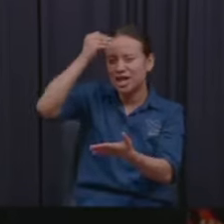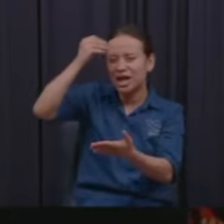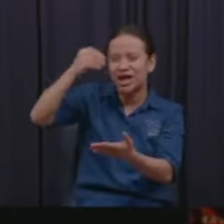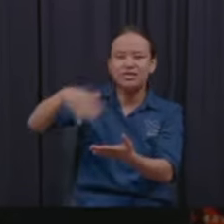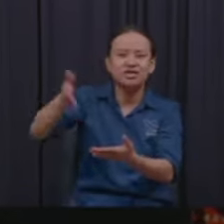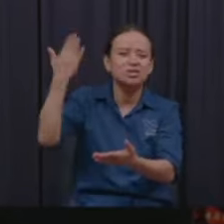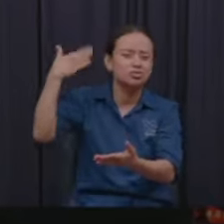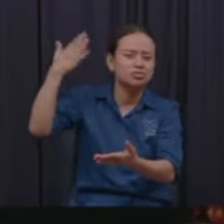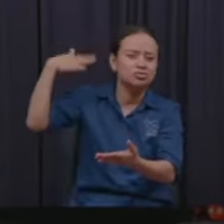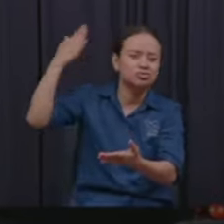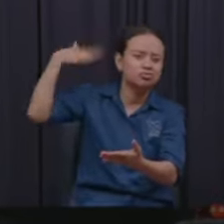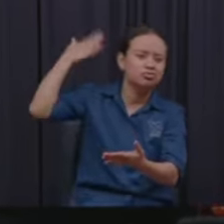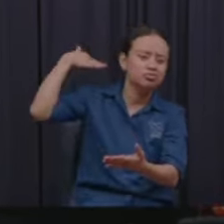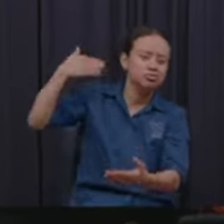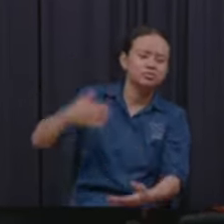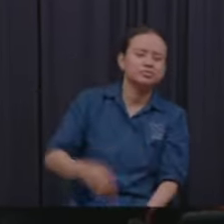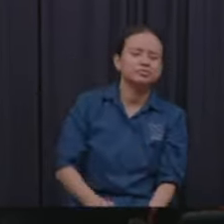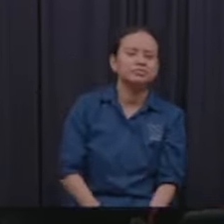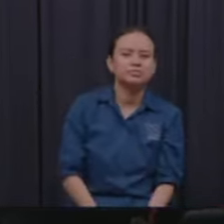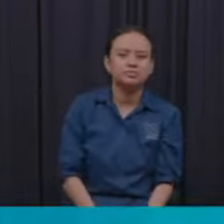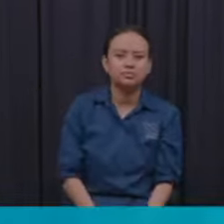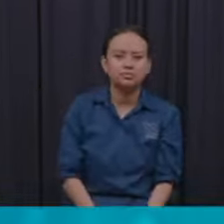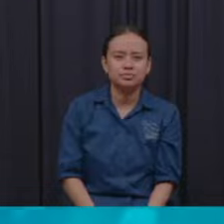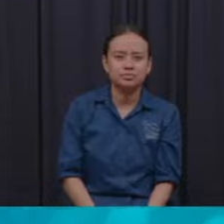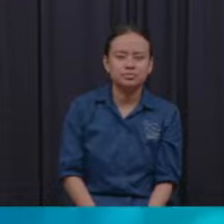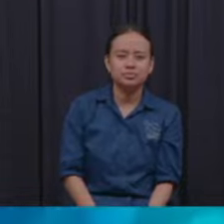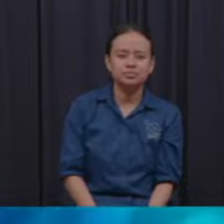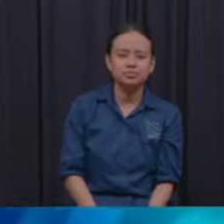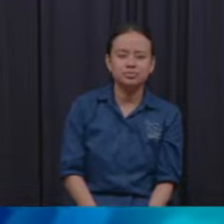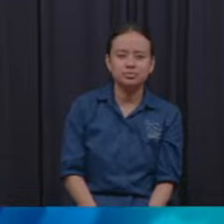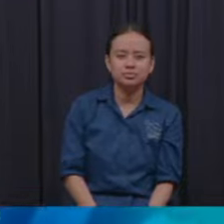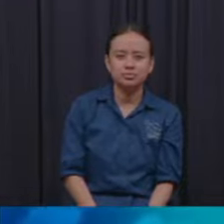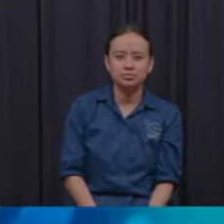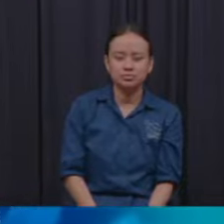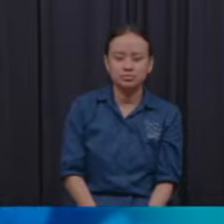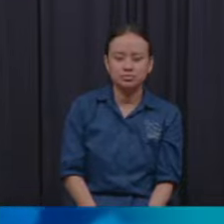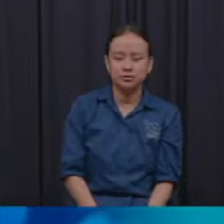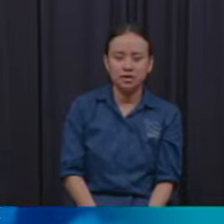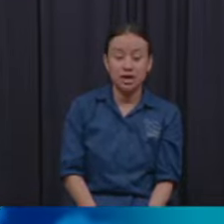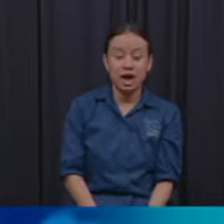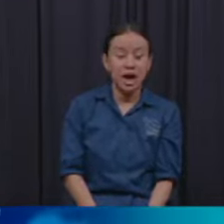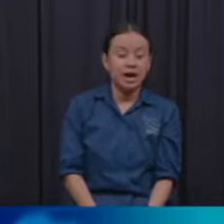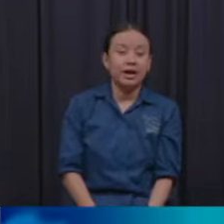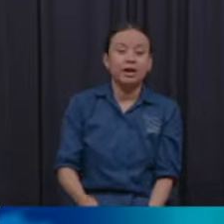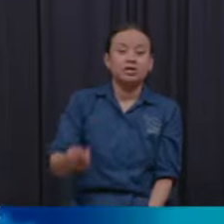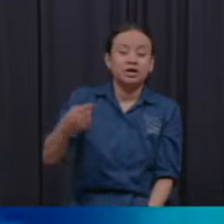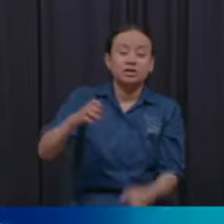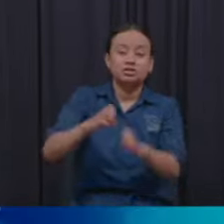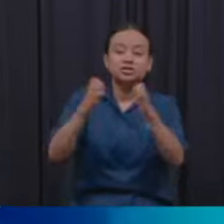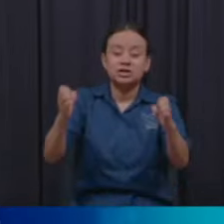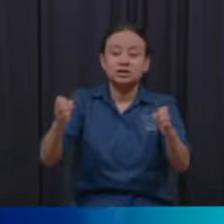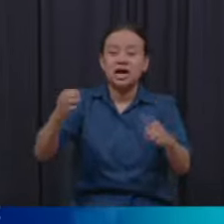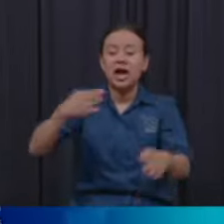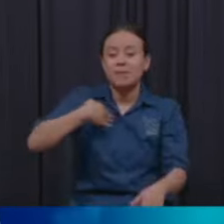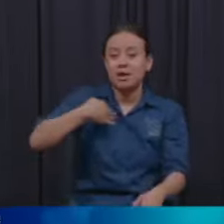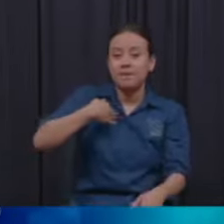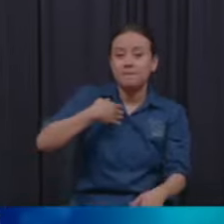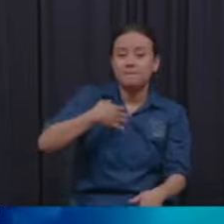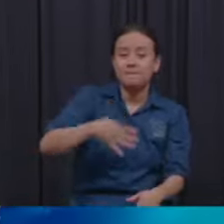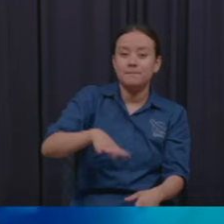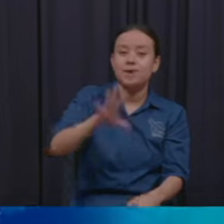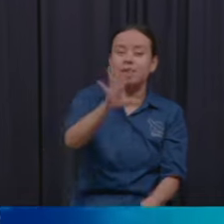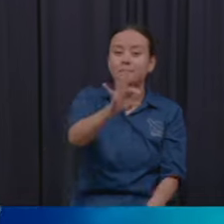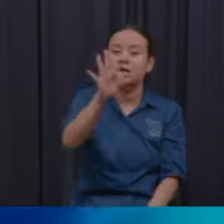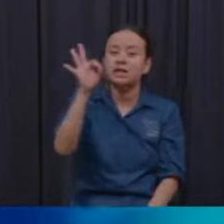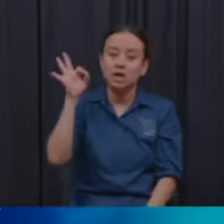vive? Nadie conocía a la hermana. Le digo, la hermana, no puedo decir el nombre porque tiene que estar viendo, es la hermana tal. Ella es hermana, allá vive